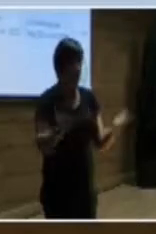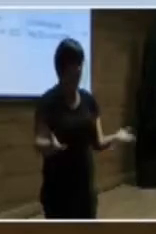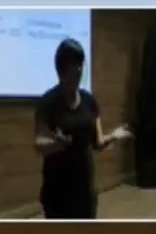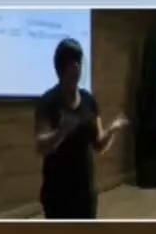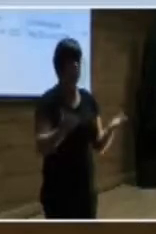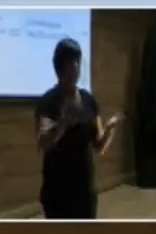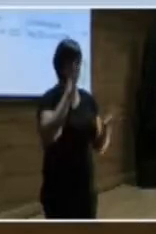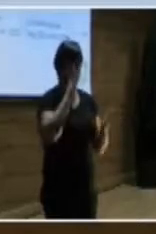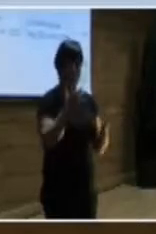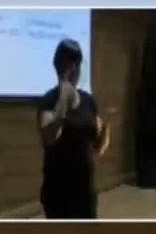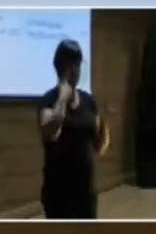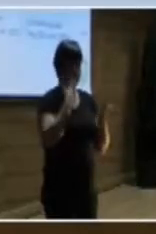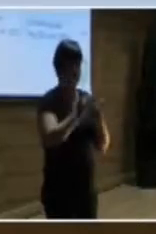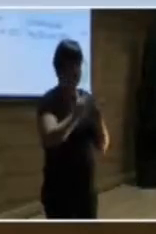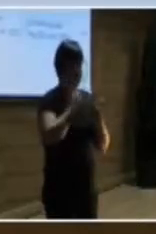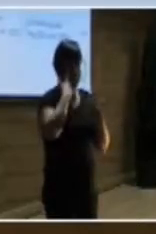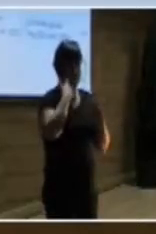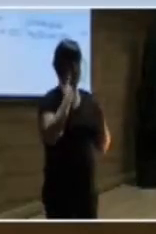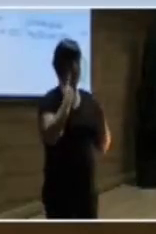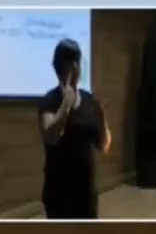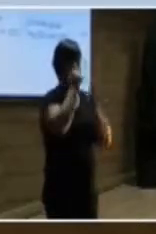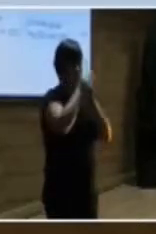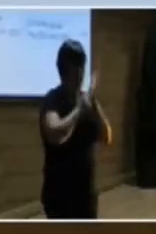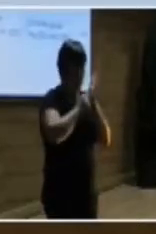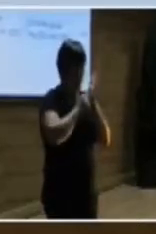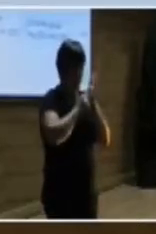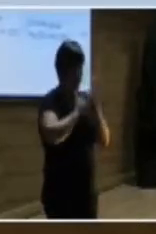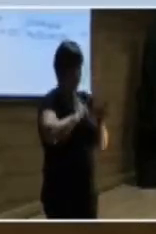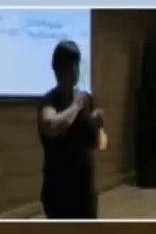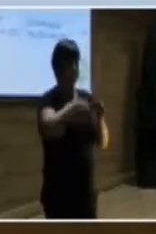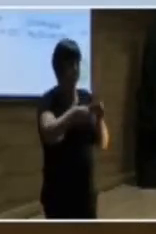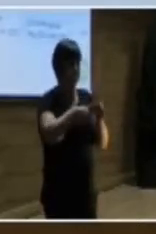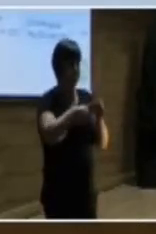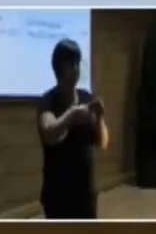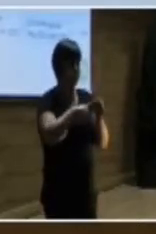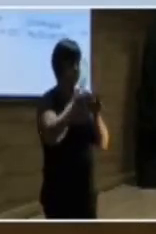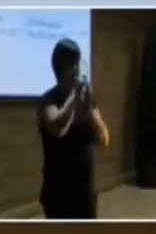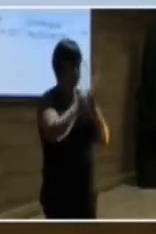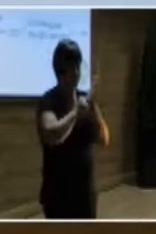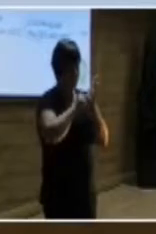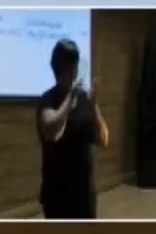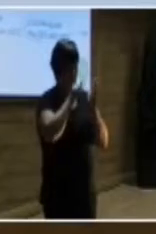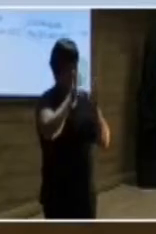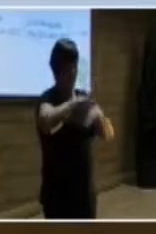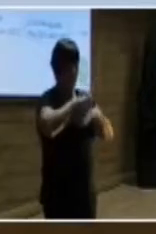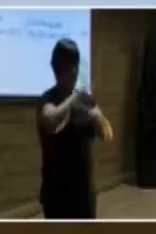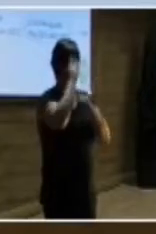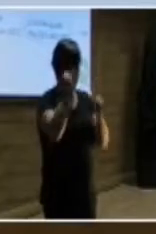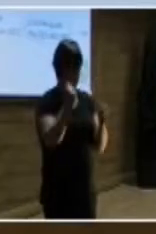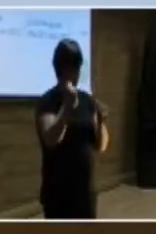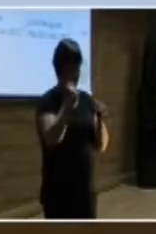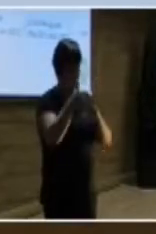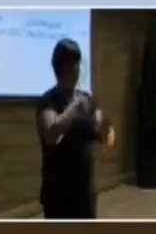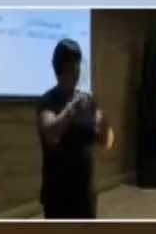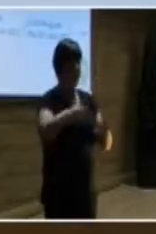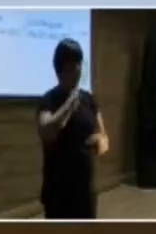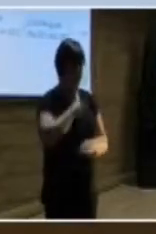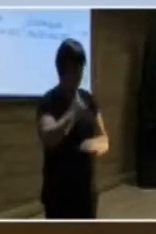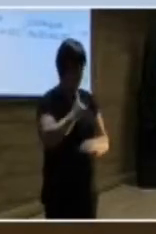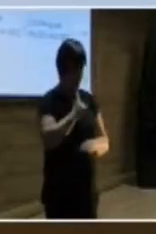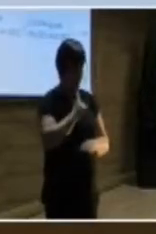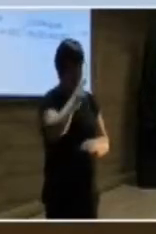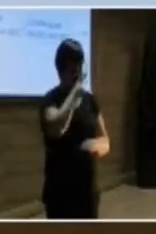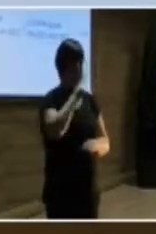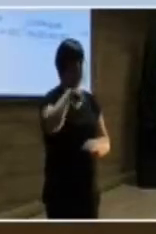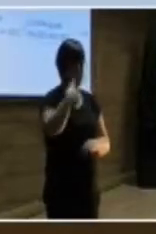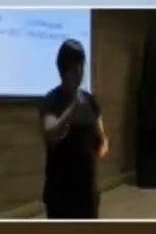poder saber si estos factores realmente intervienen en esta medida de la enfermedad de Alzheimer preclínica y cómo pasa a ser predemencia